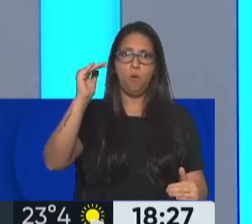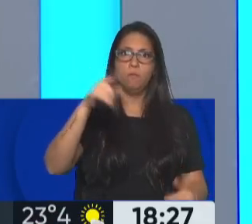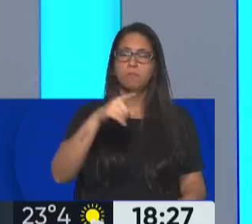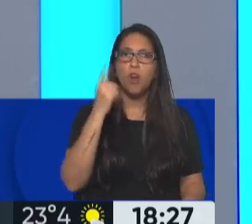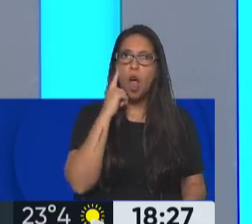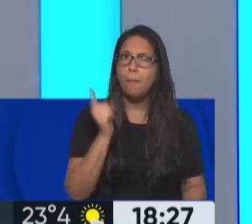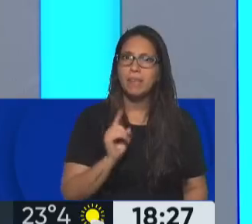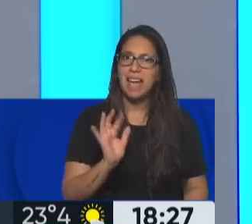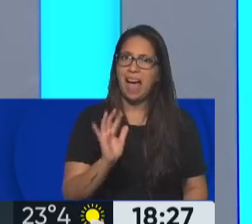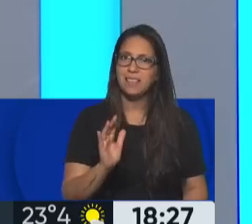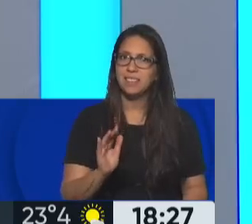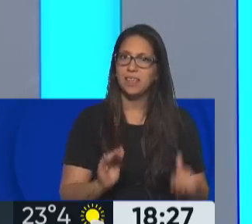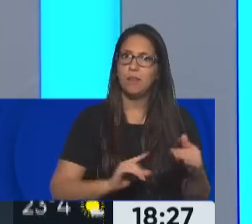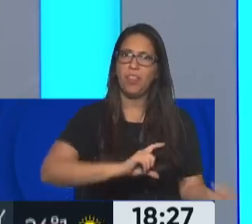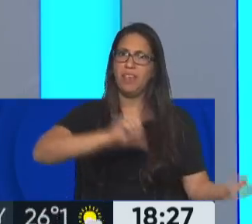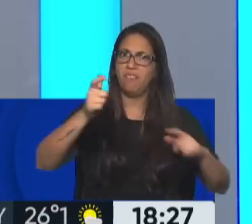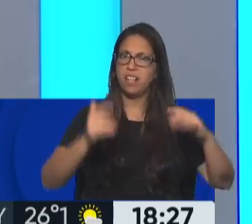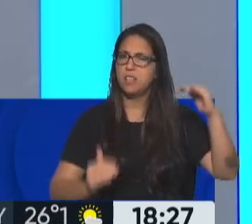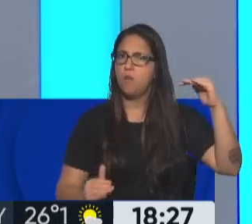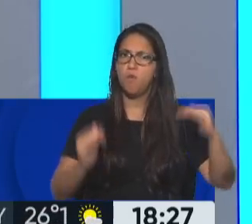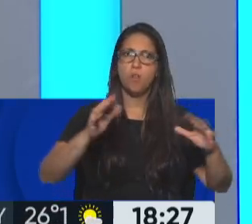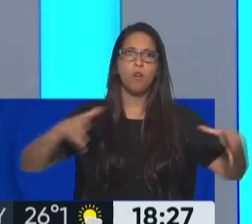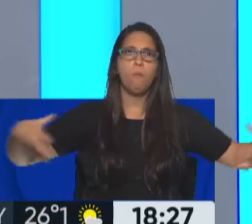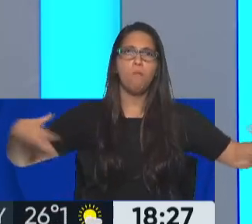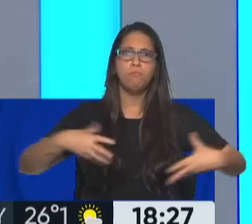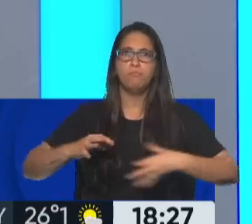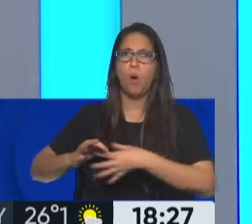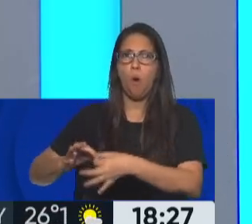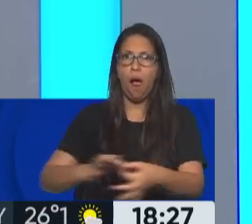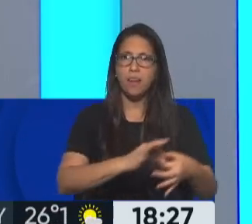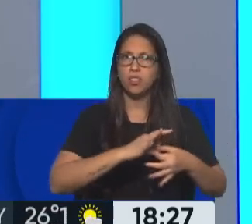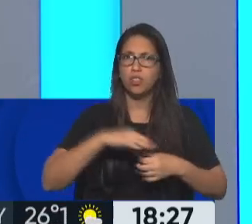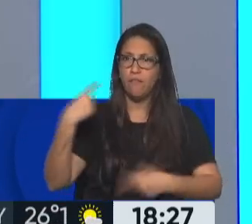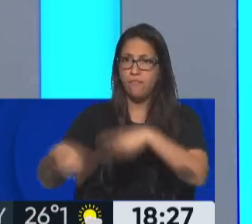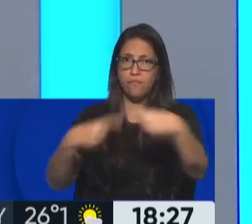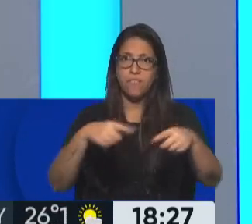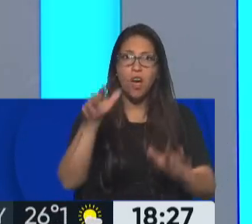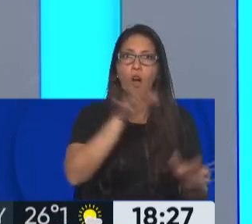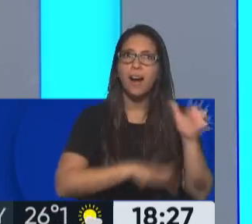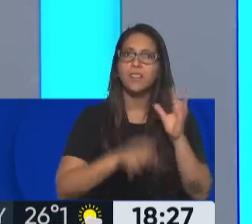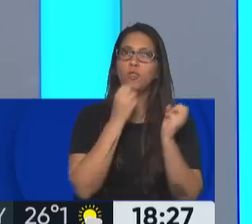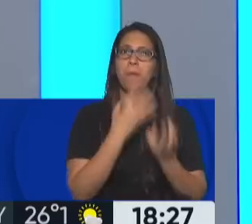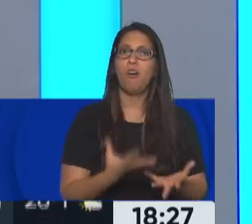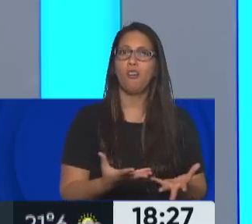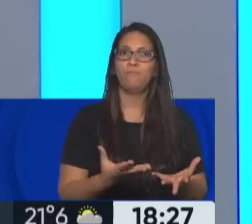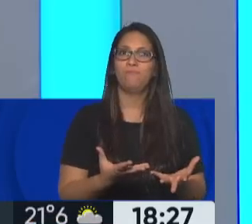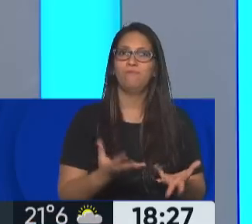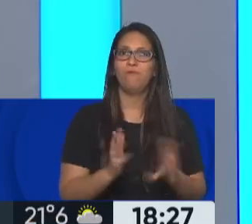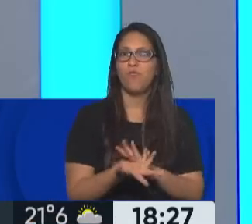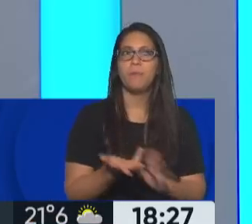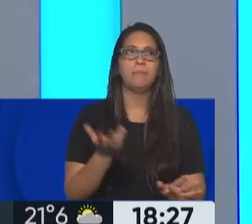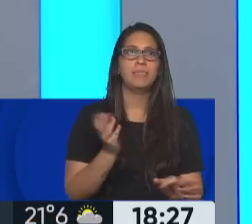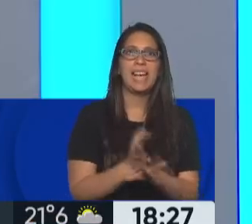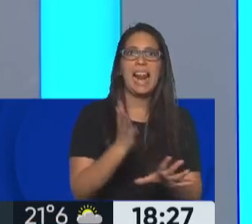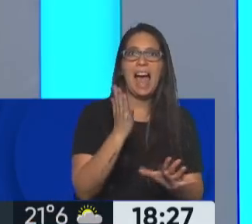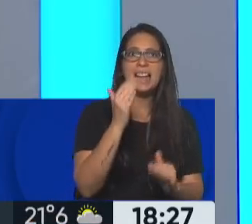poder aglomerar una coalición tan diversa, que se organizó más en términos de clase que